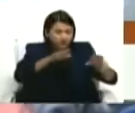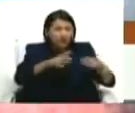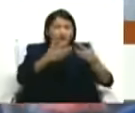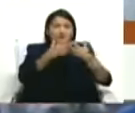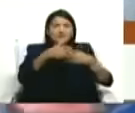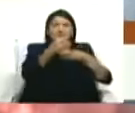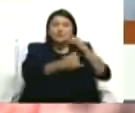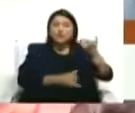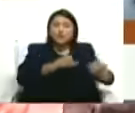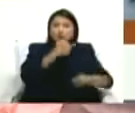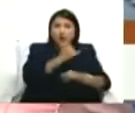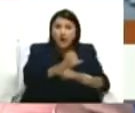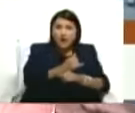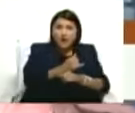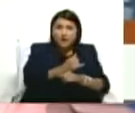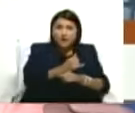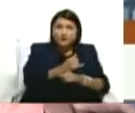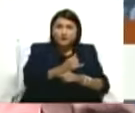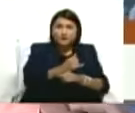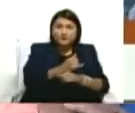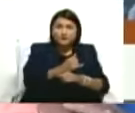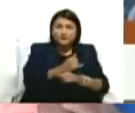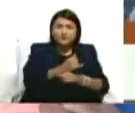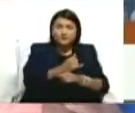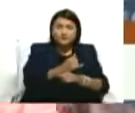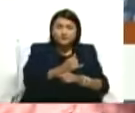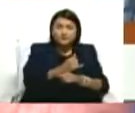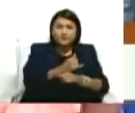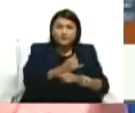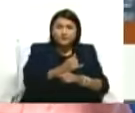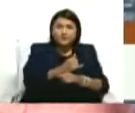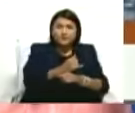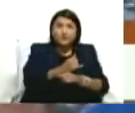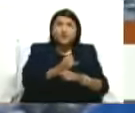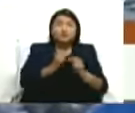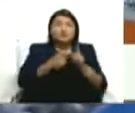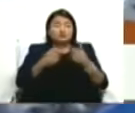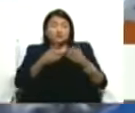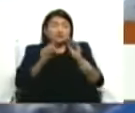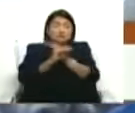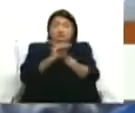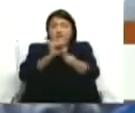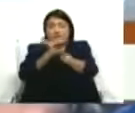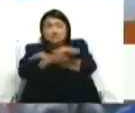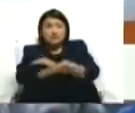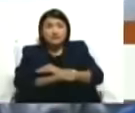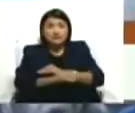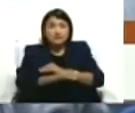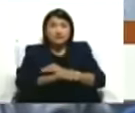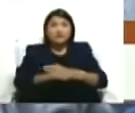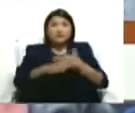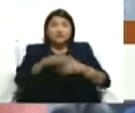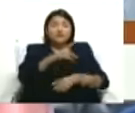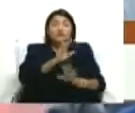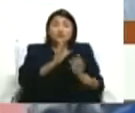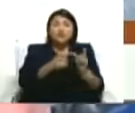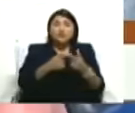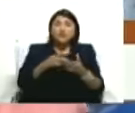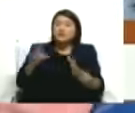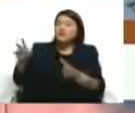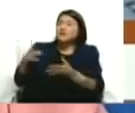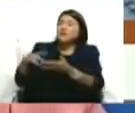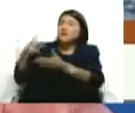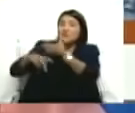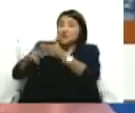transnacionales, de los centros de poder hegemónicos, en las contradicciones que significó el proyecto de Bolívar y